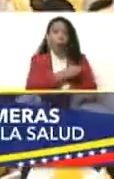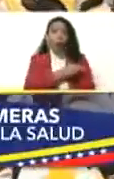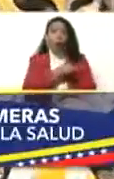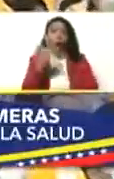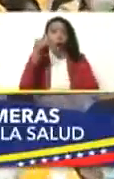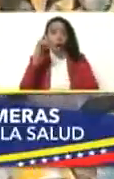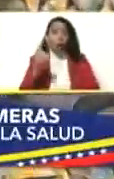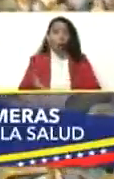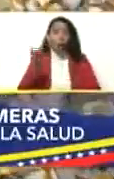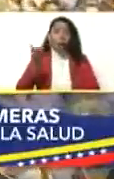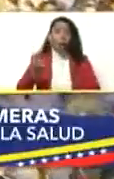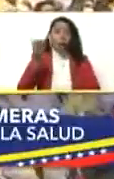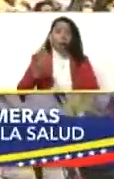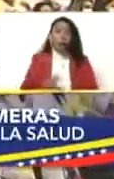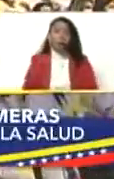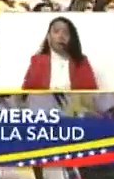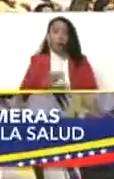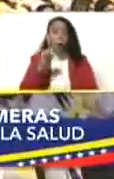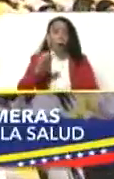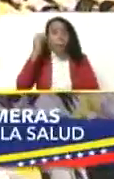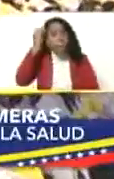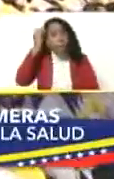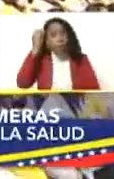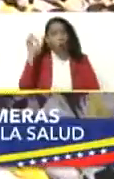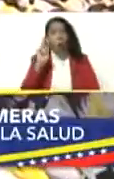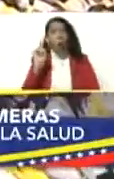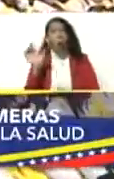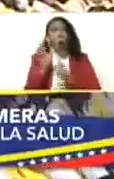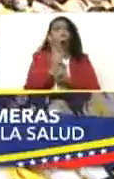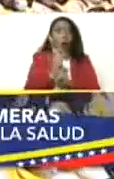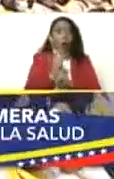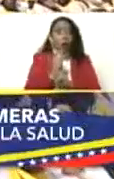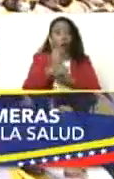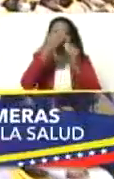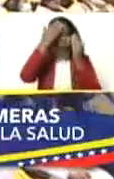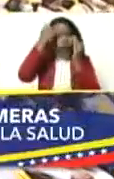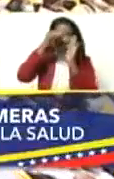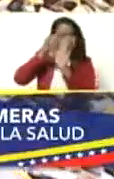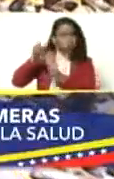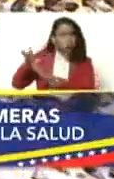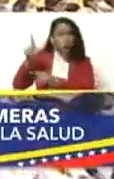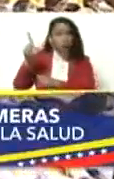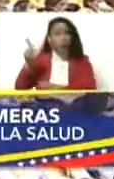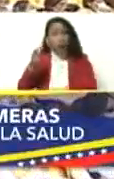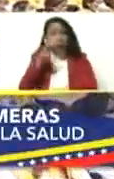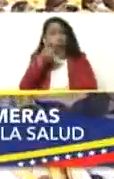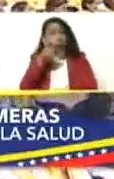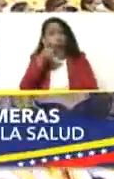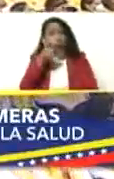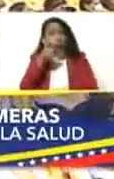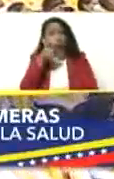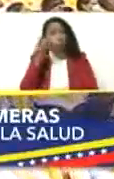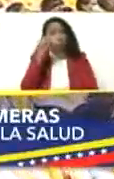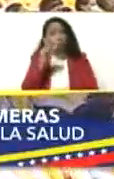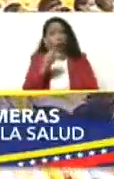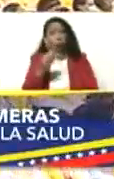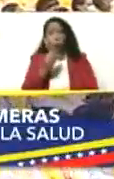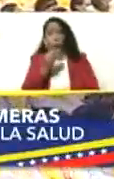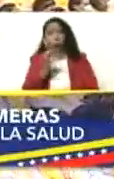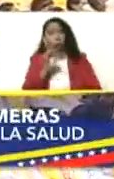sentido. Hoy esos pensamientos de que no lo lograría se van. Esas guardias interminables, muchas veces sin comer,